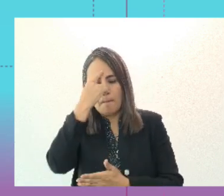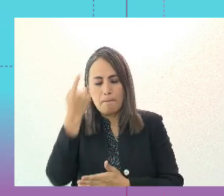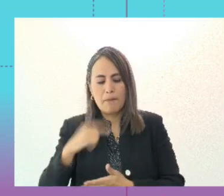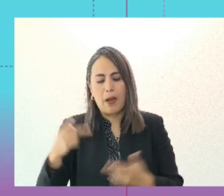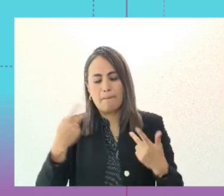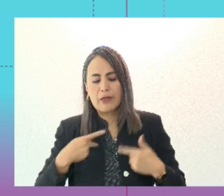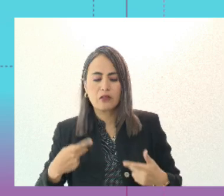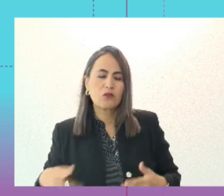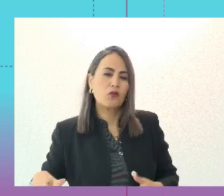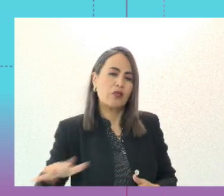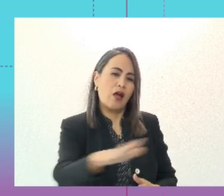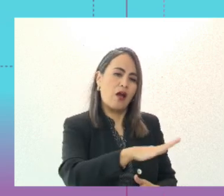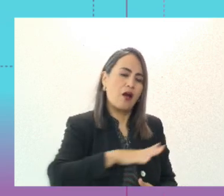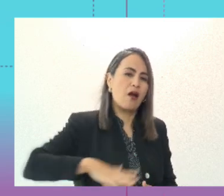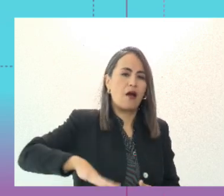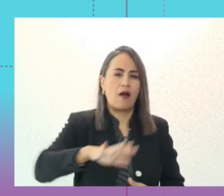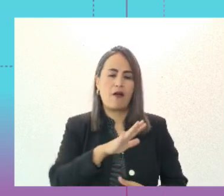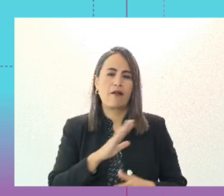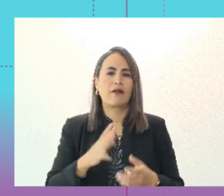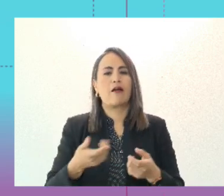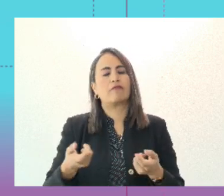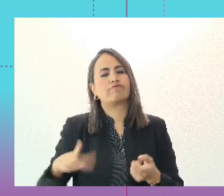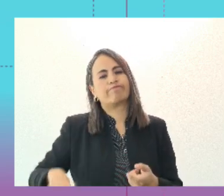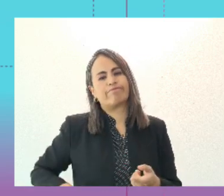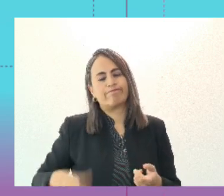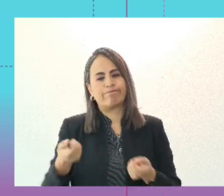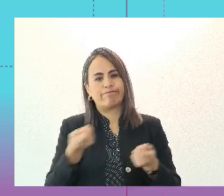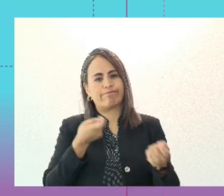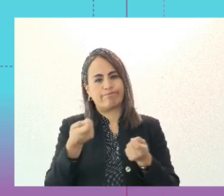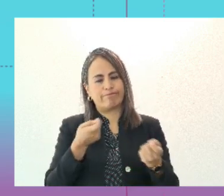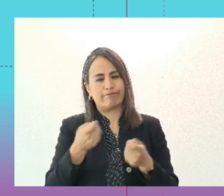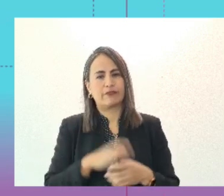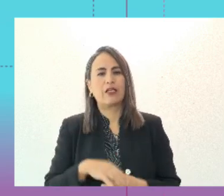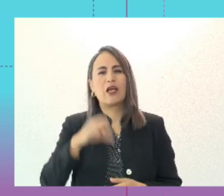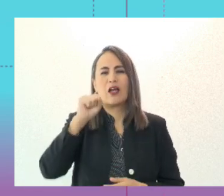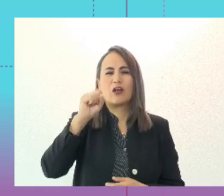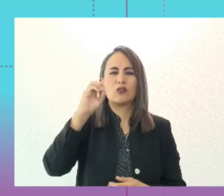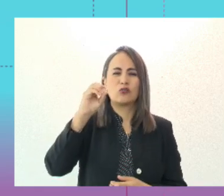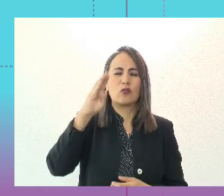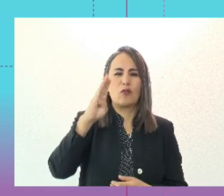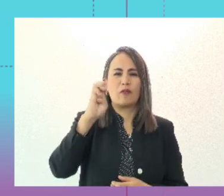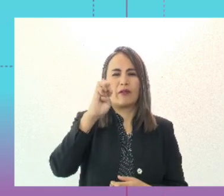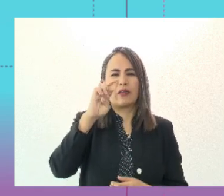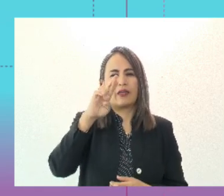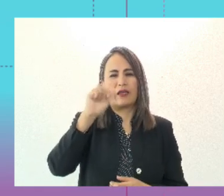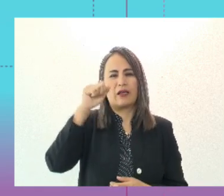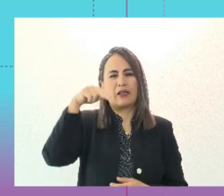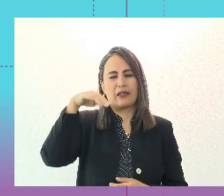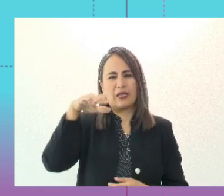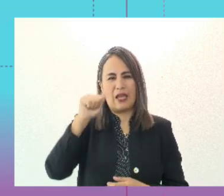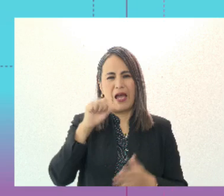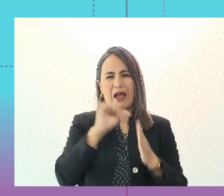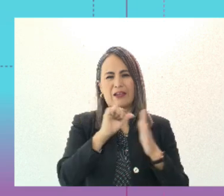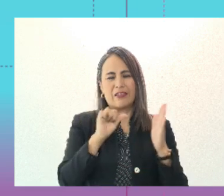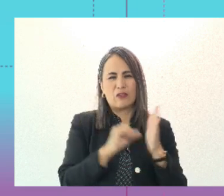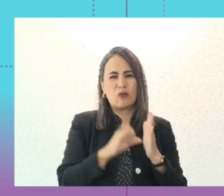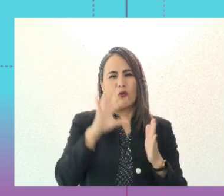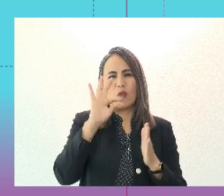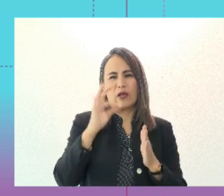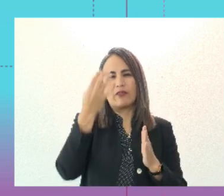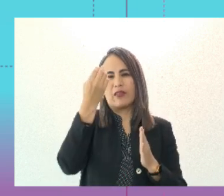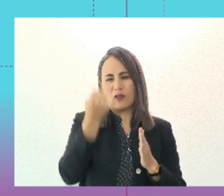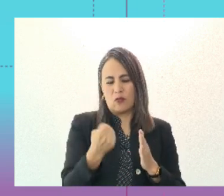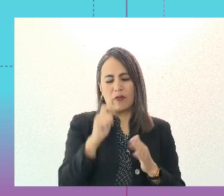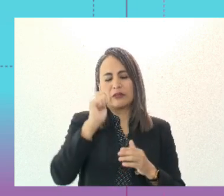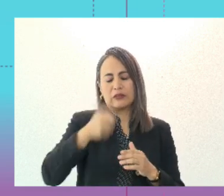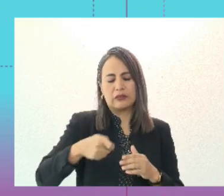es la soberanía o qué es la soberanía? En nuestra Constitución, desde el artículo 39, es muy claro, es el pueblo